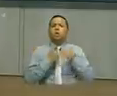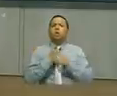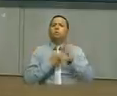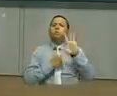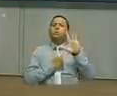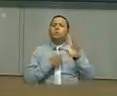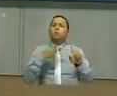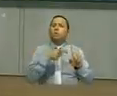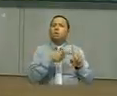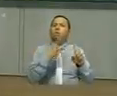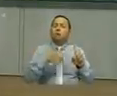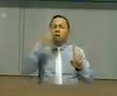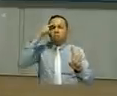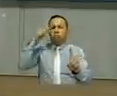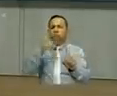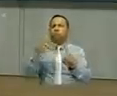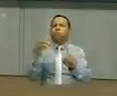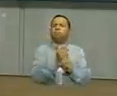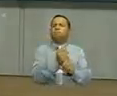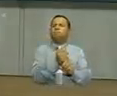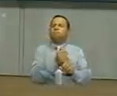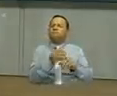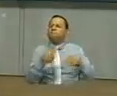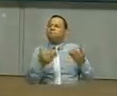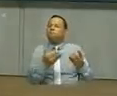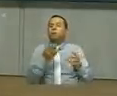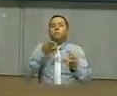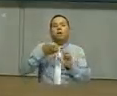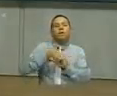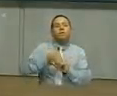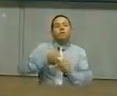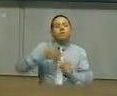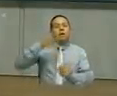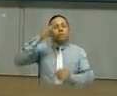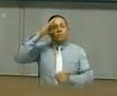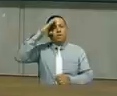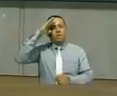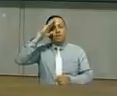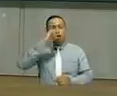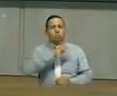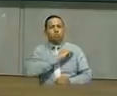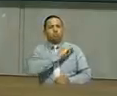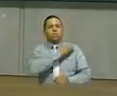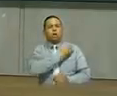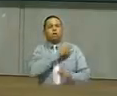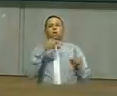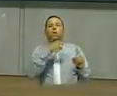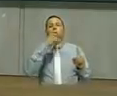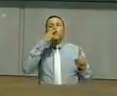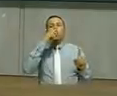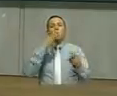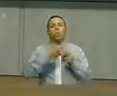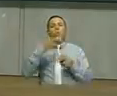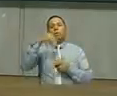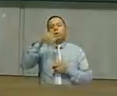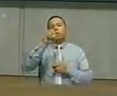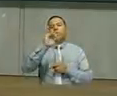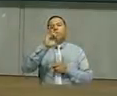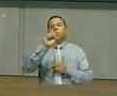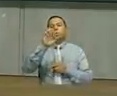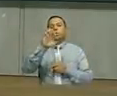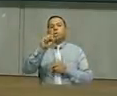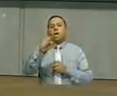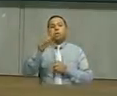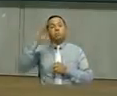logró convertirse en comandante general de policías en el Ecuador. Se trata del pequeño Moisés Villarroel. La institución